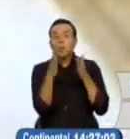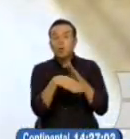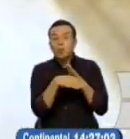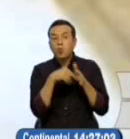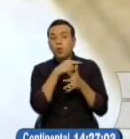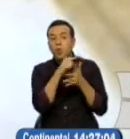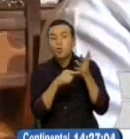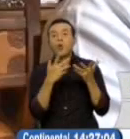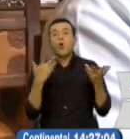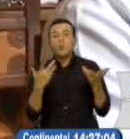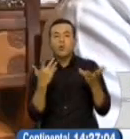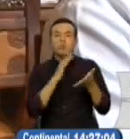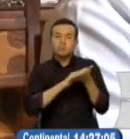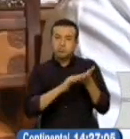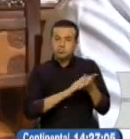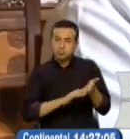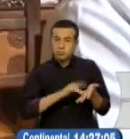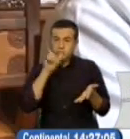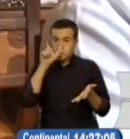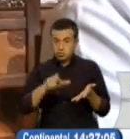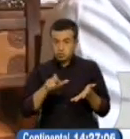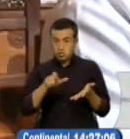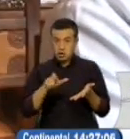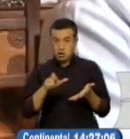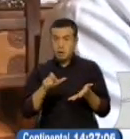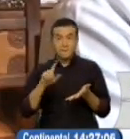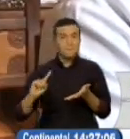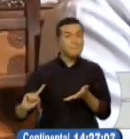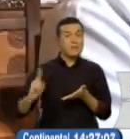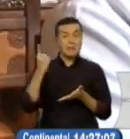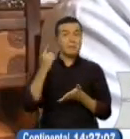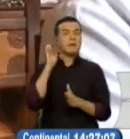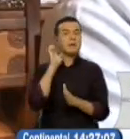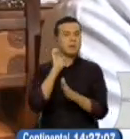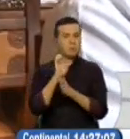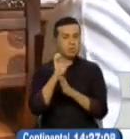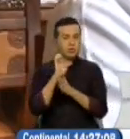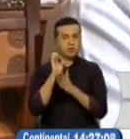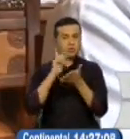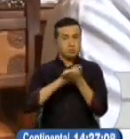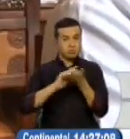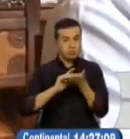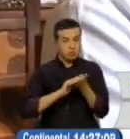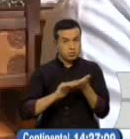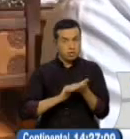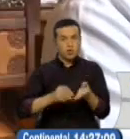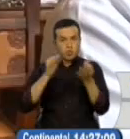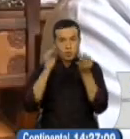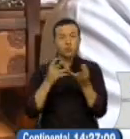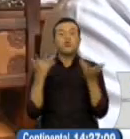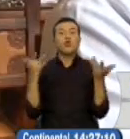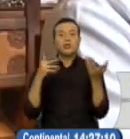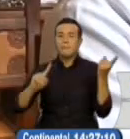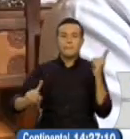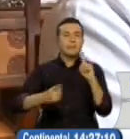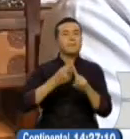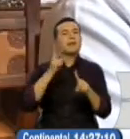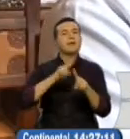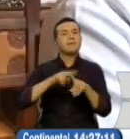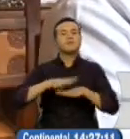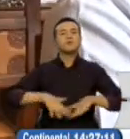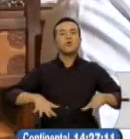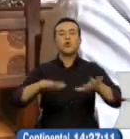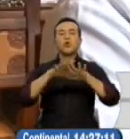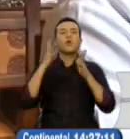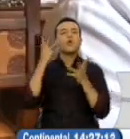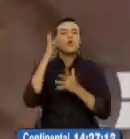platos. Para que esta carta sea la primera del Ecuador en sistema Braille, y que se la hizo justamente presente acá en Cuenca, en el restaurante